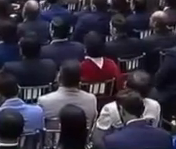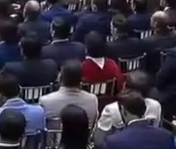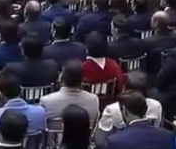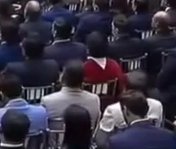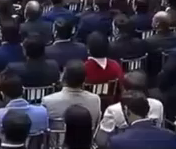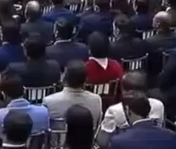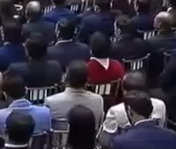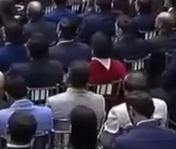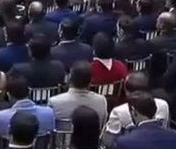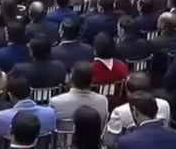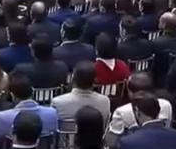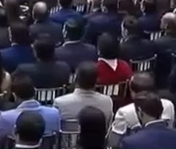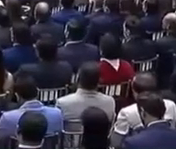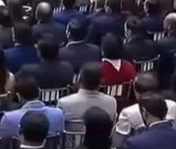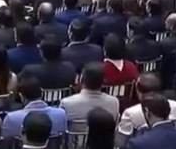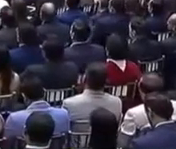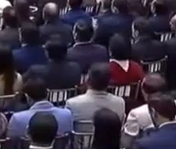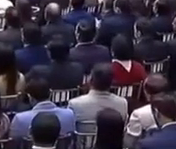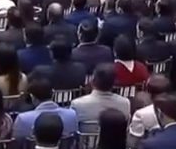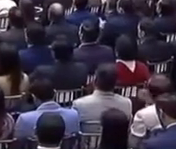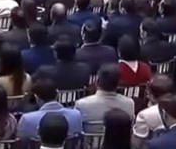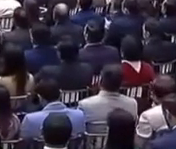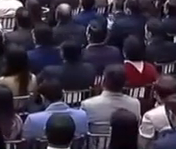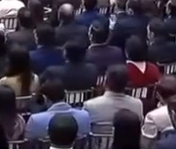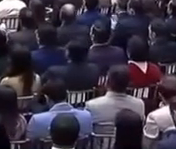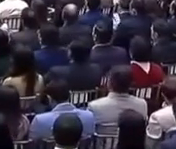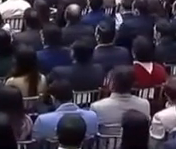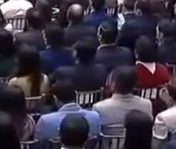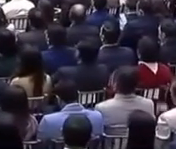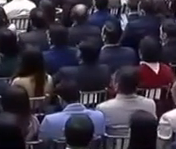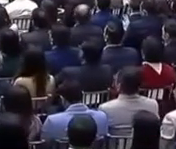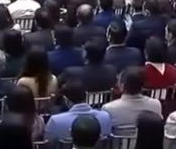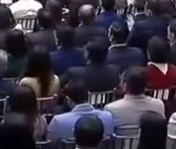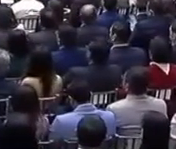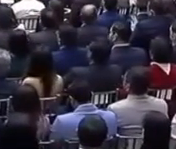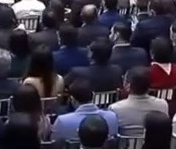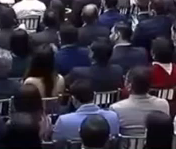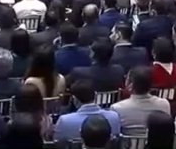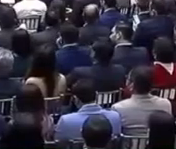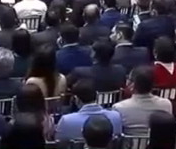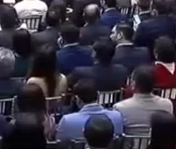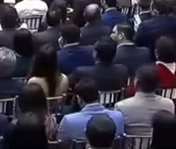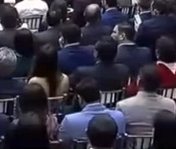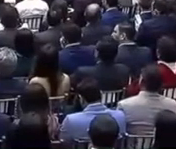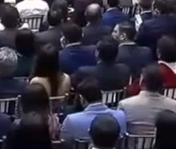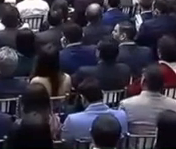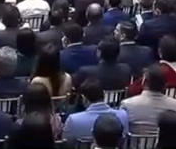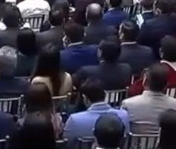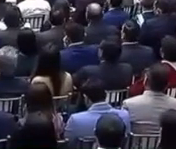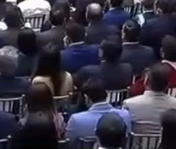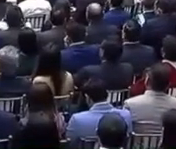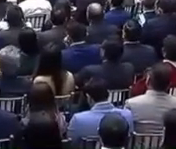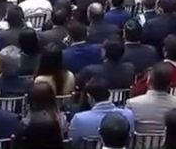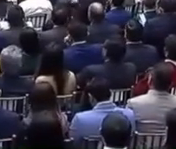Sin asume la jefatura de Estado y de Gobierno de la República del Ecuador.